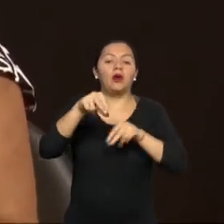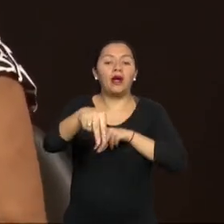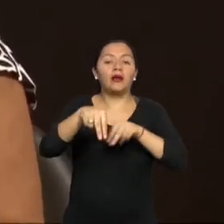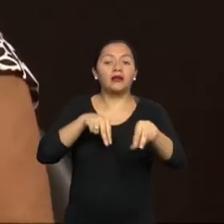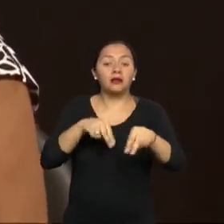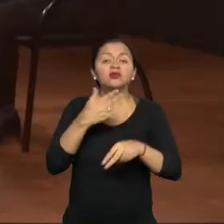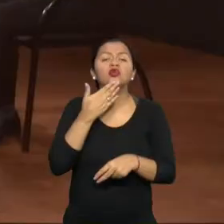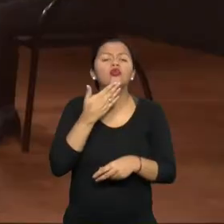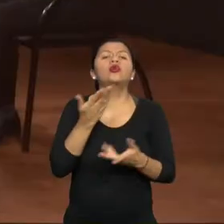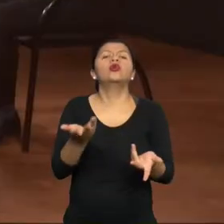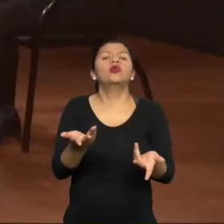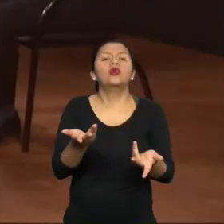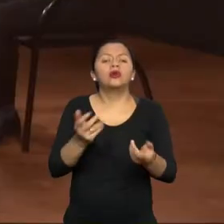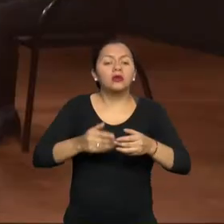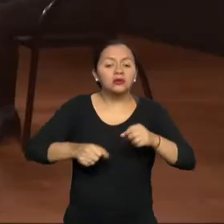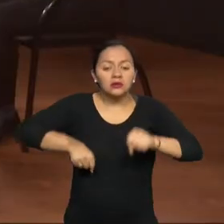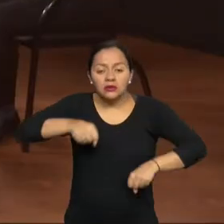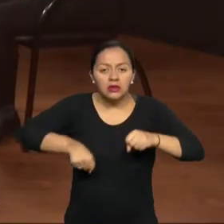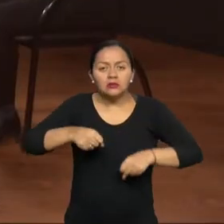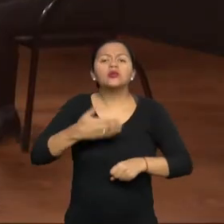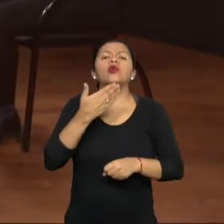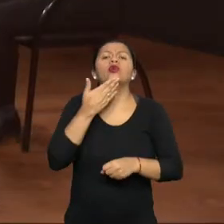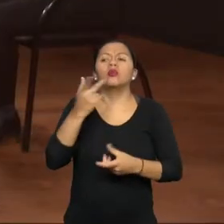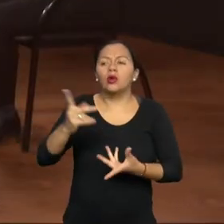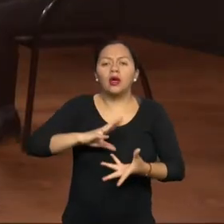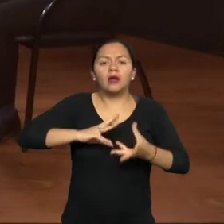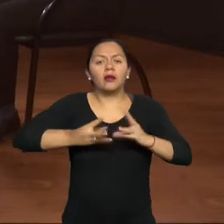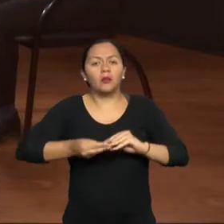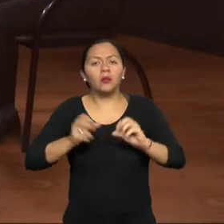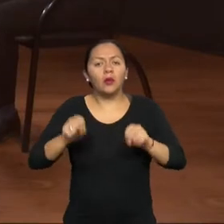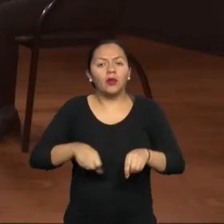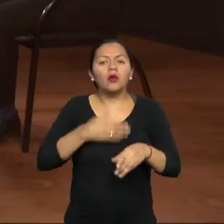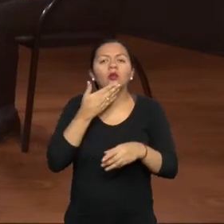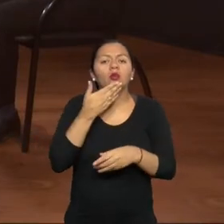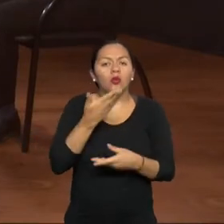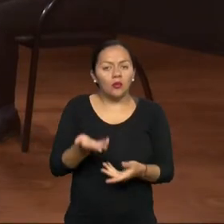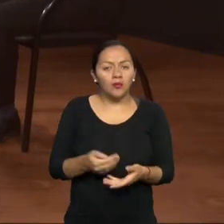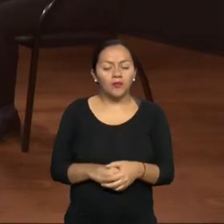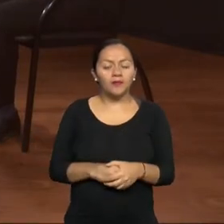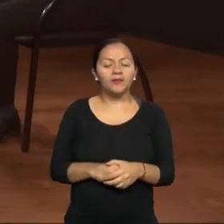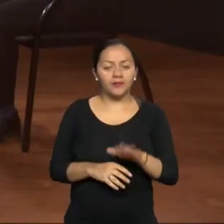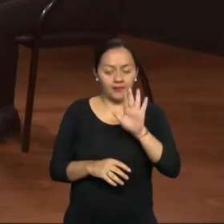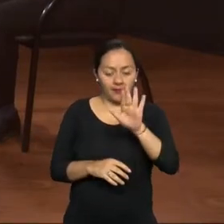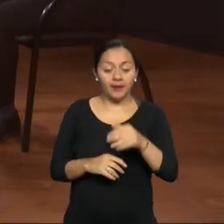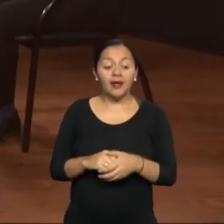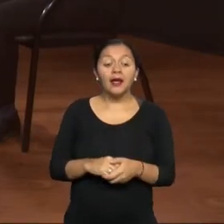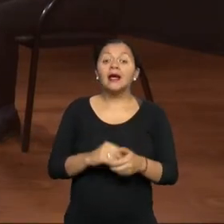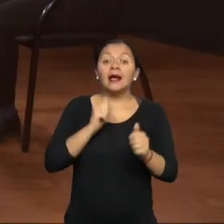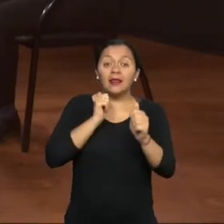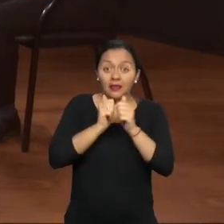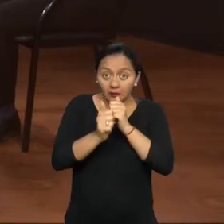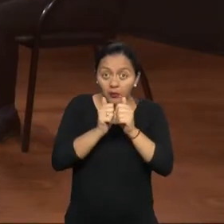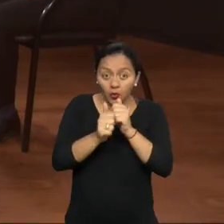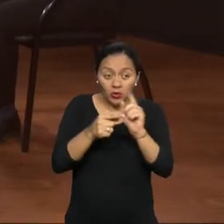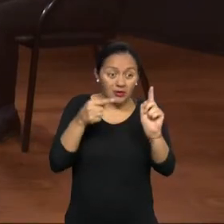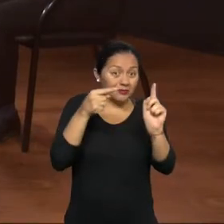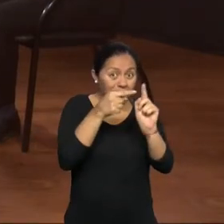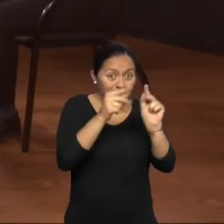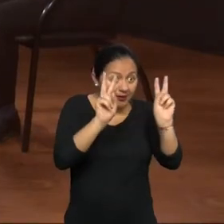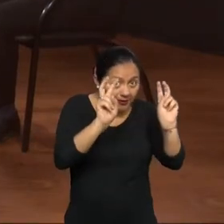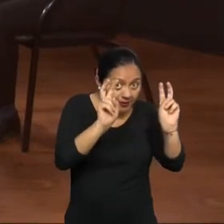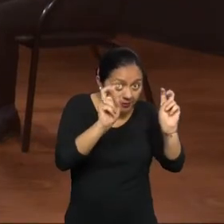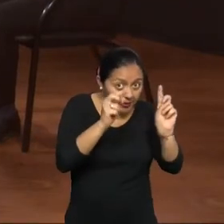ciclismo. ¿Puedes comentarnos un poquito cómo es lo que ustedes organizan para poder efectuarlo? Bien, el deporte como tal es una